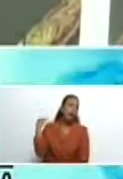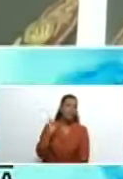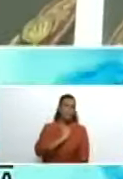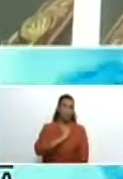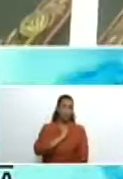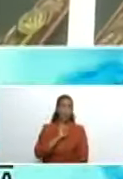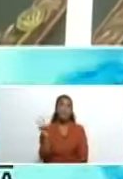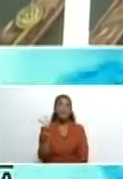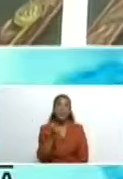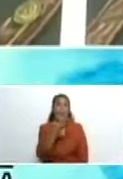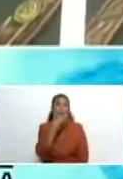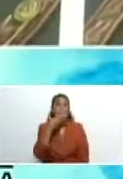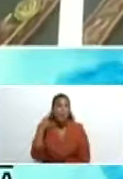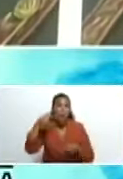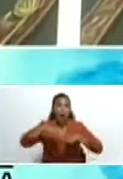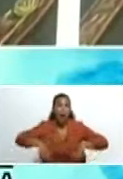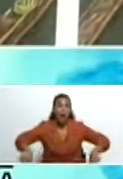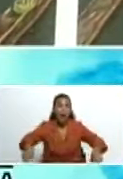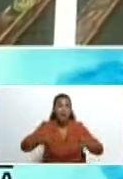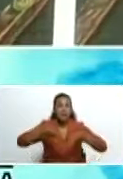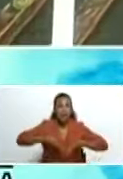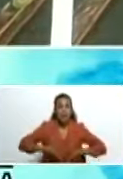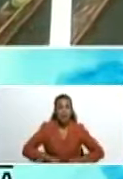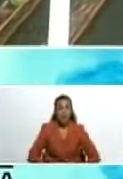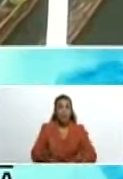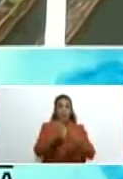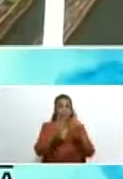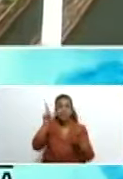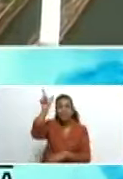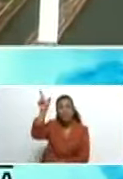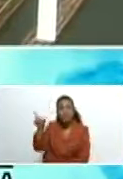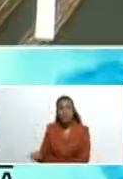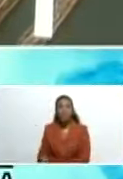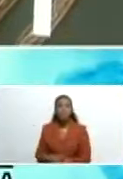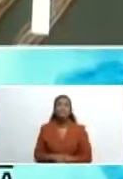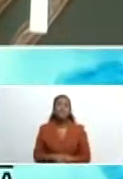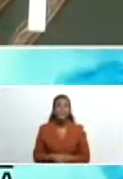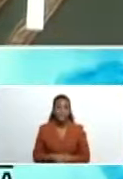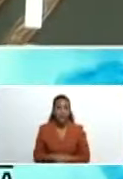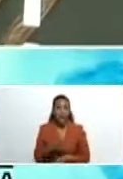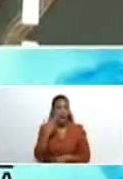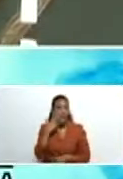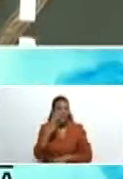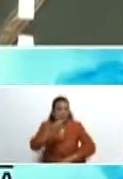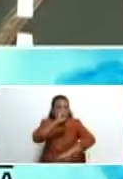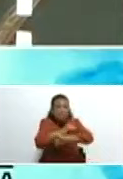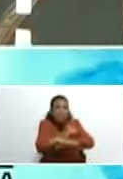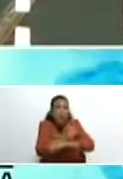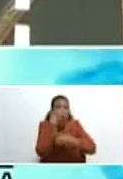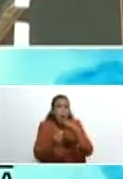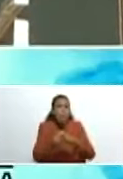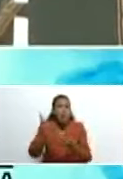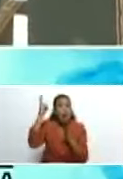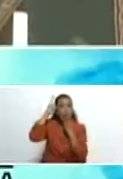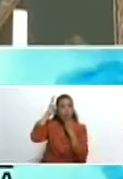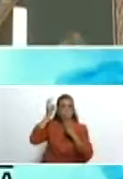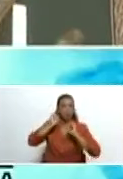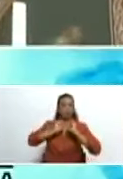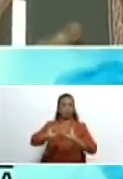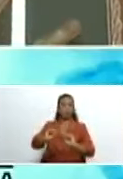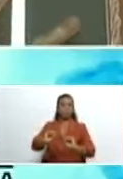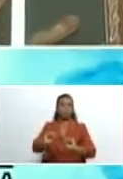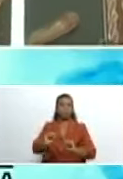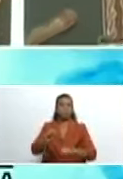venezolanos, y mejor que se haga aquí, en la casa del padre de la patria. Porque fíjate, sin resistencia aborigen,